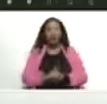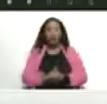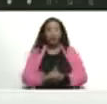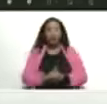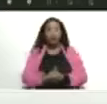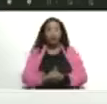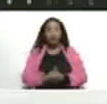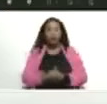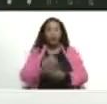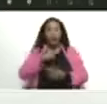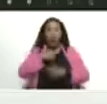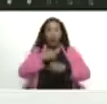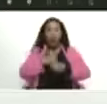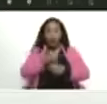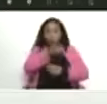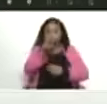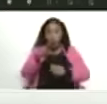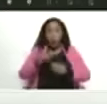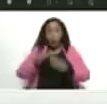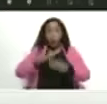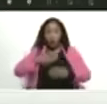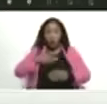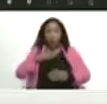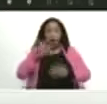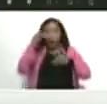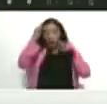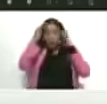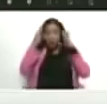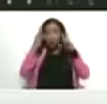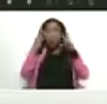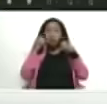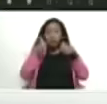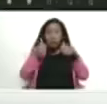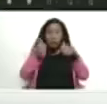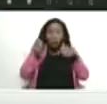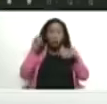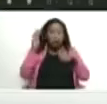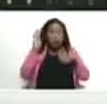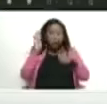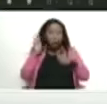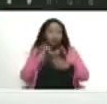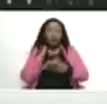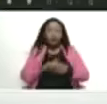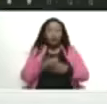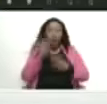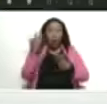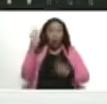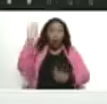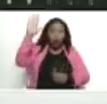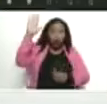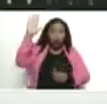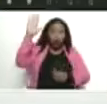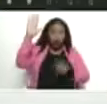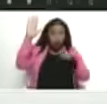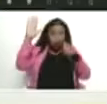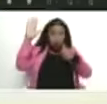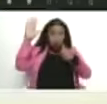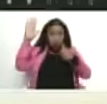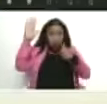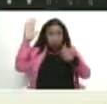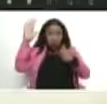Espero que estén escuchando bien, levanten la mano si están escuchando. Correcto, mi saludo desde el